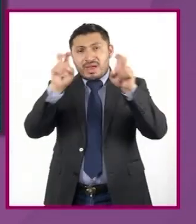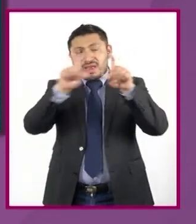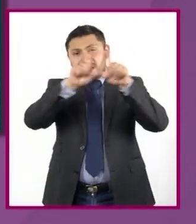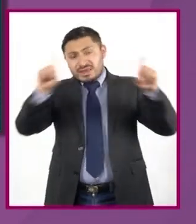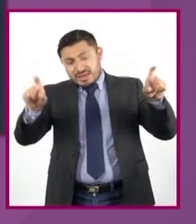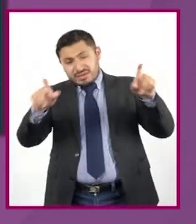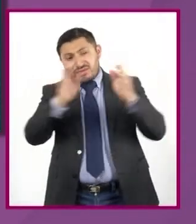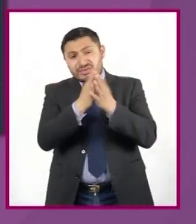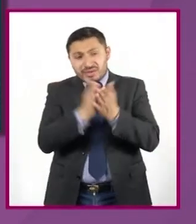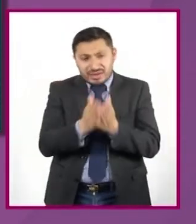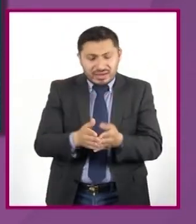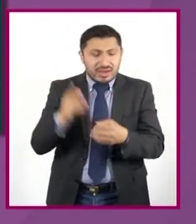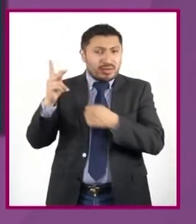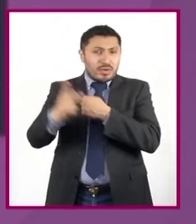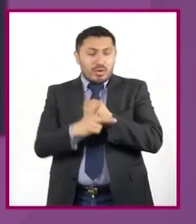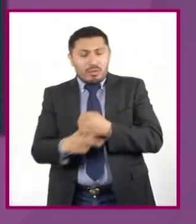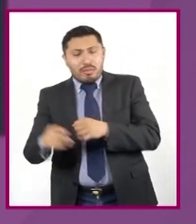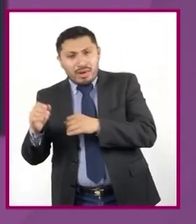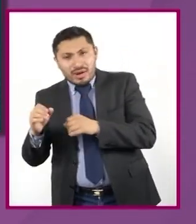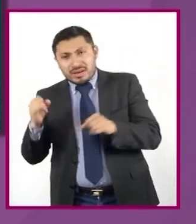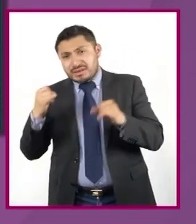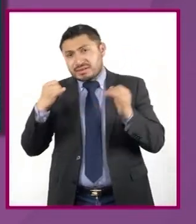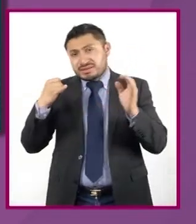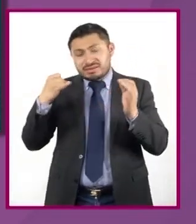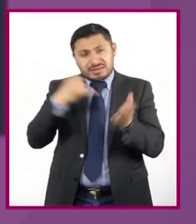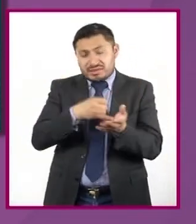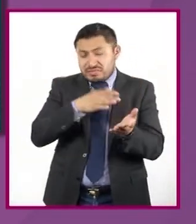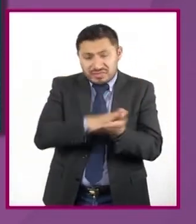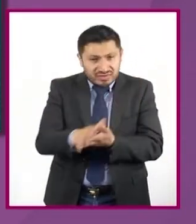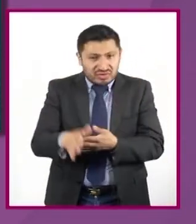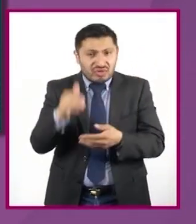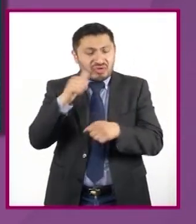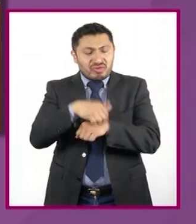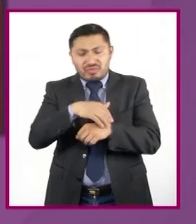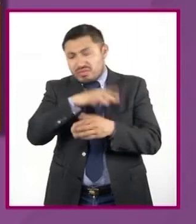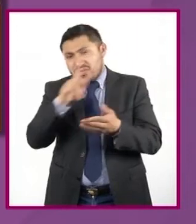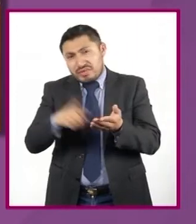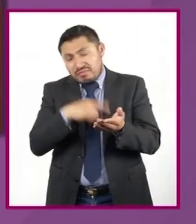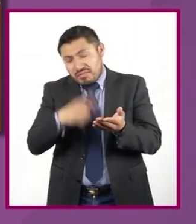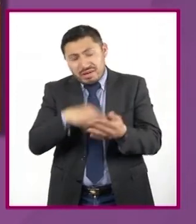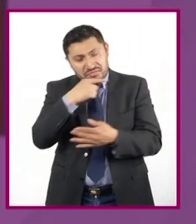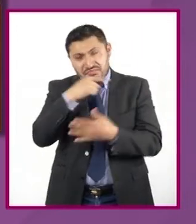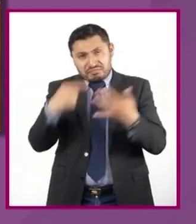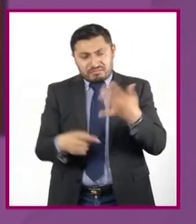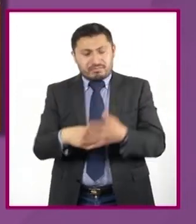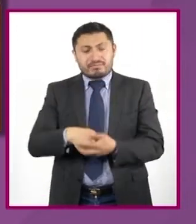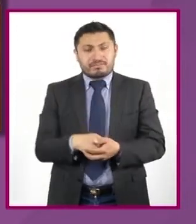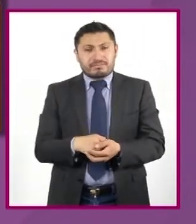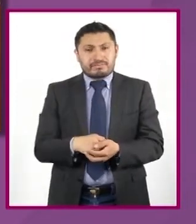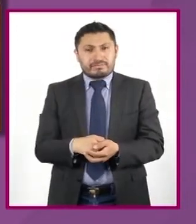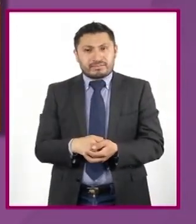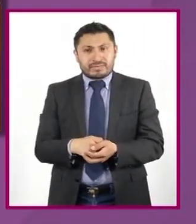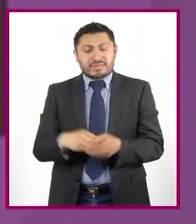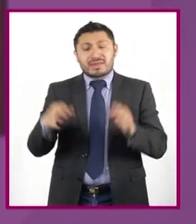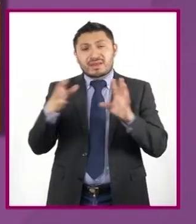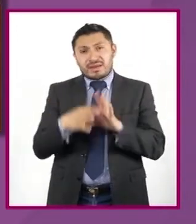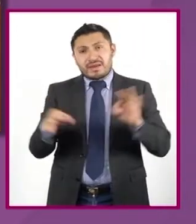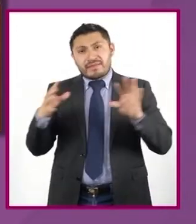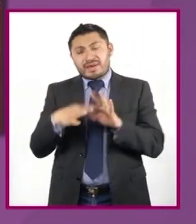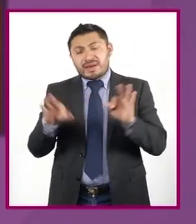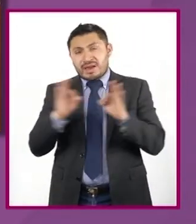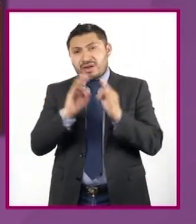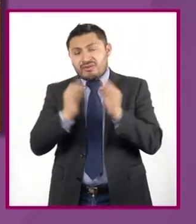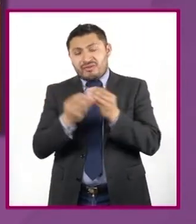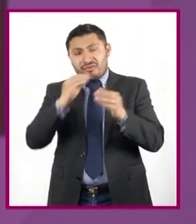o institución que lo publicó y número de páginas. Para describir los modelos atómicos podemos usar